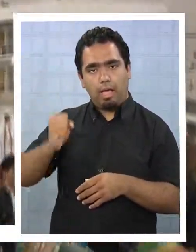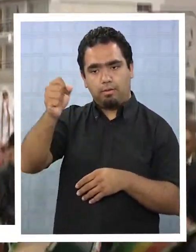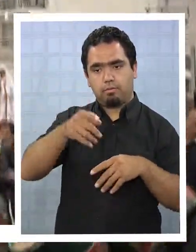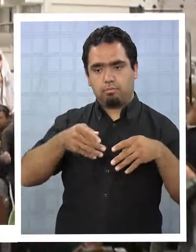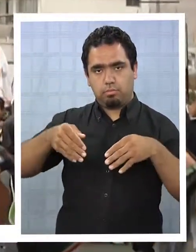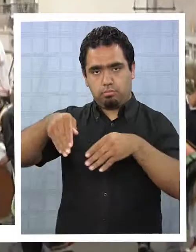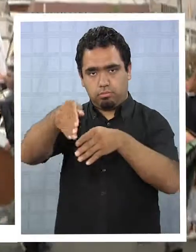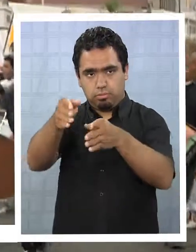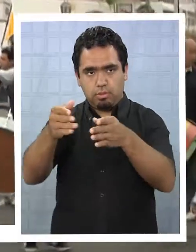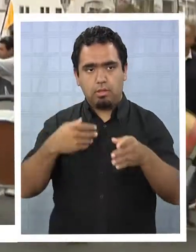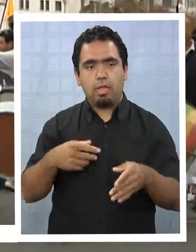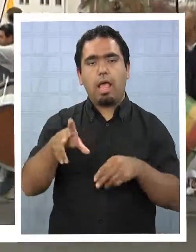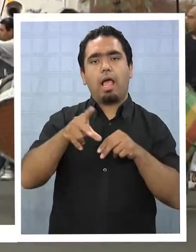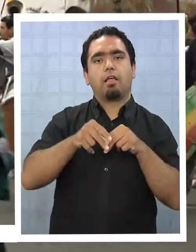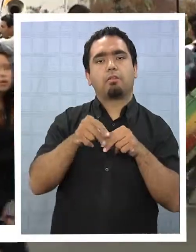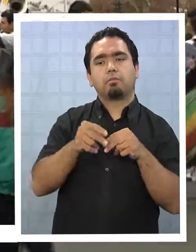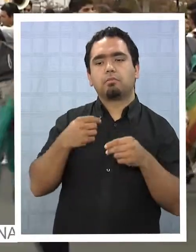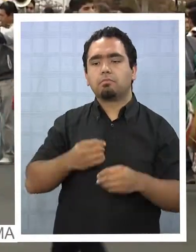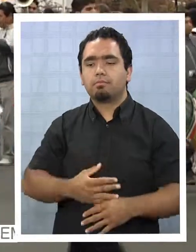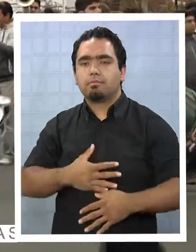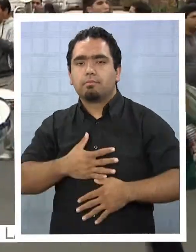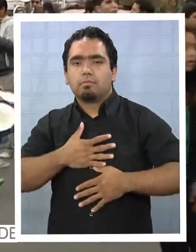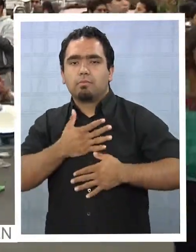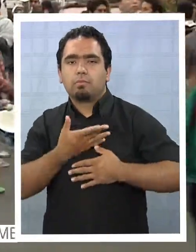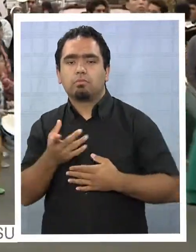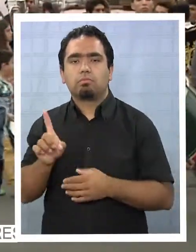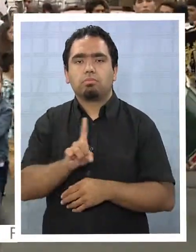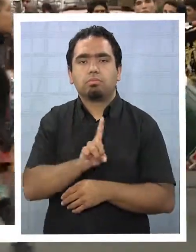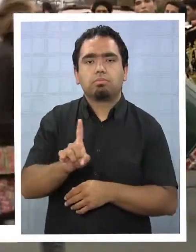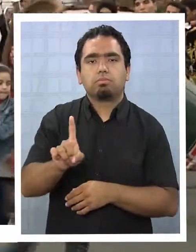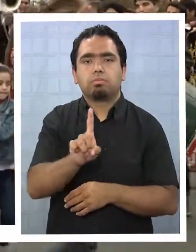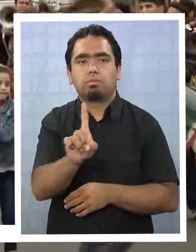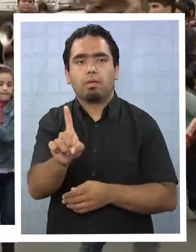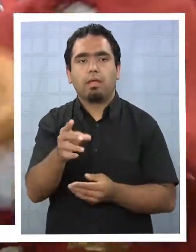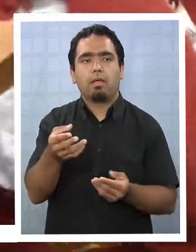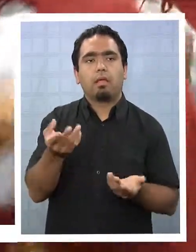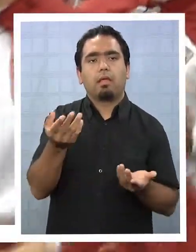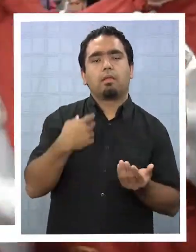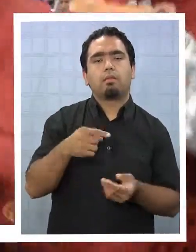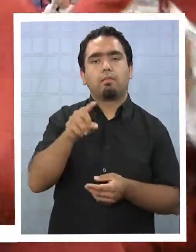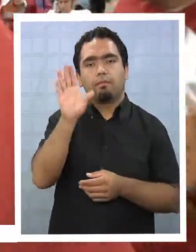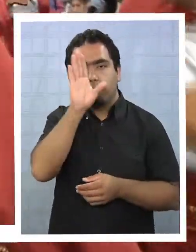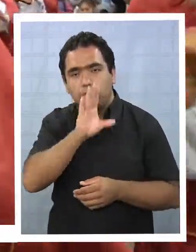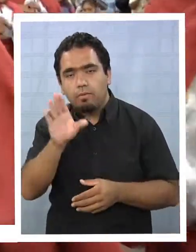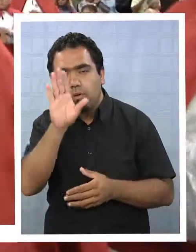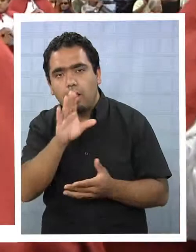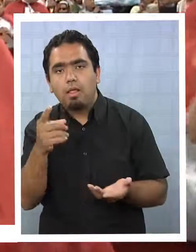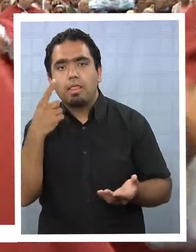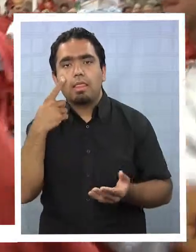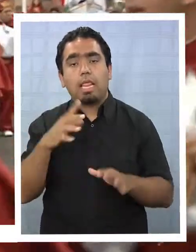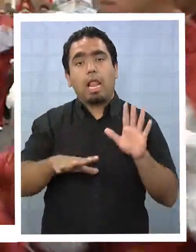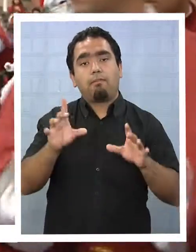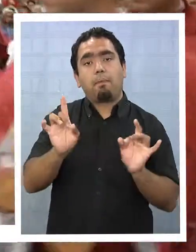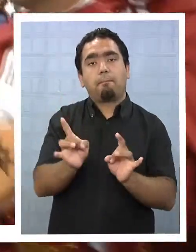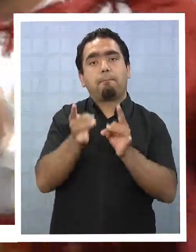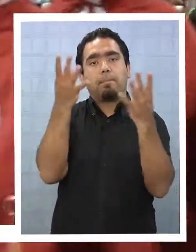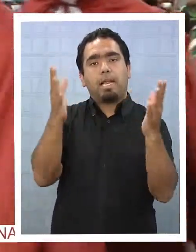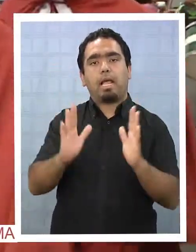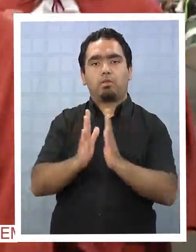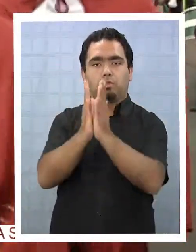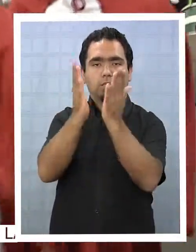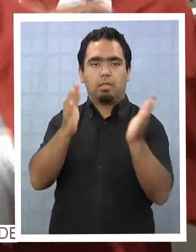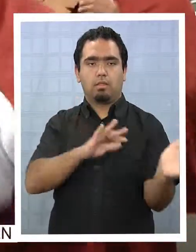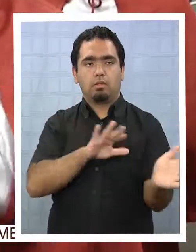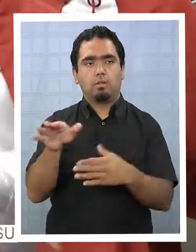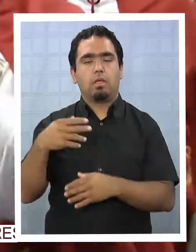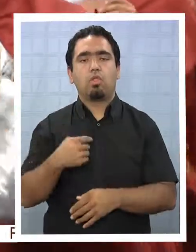antiguo vecino que, emocionado, retornó a participar de la festividad buscando quizás un milagro del santo.